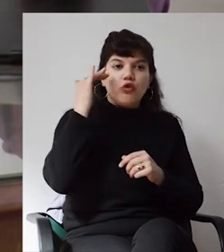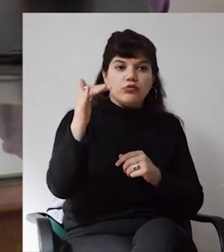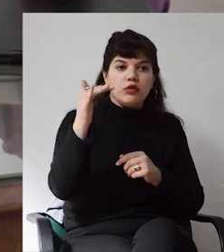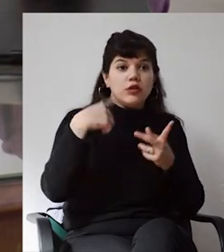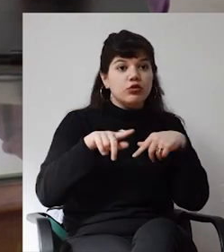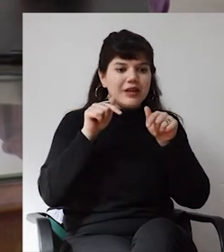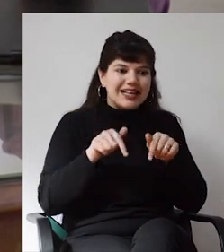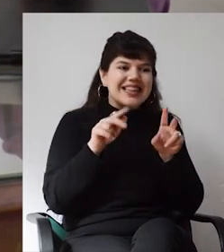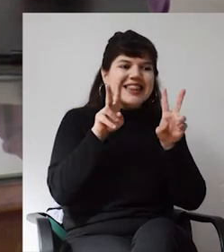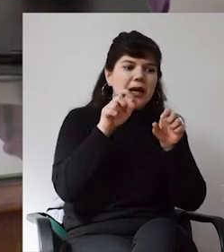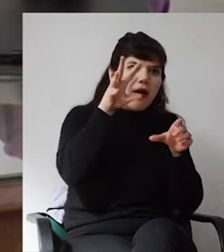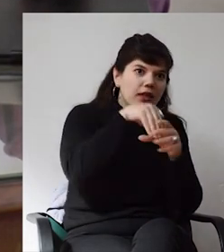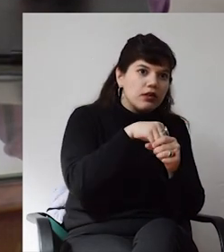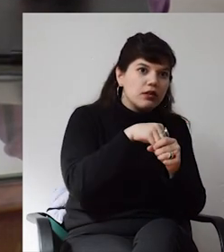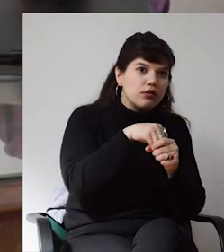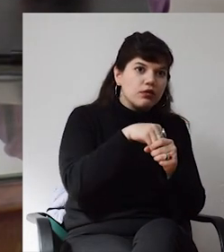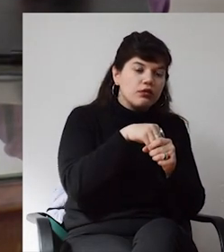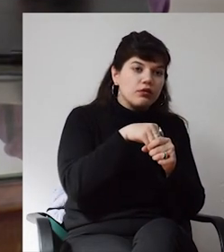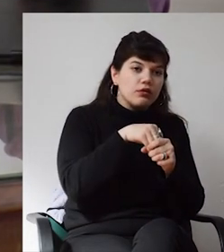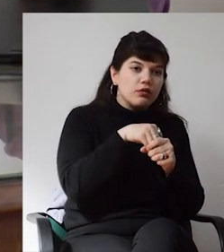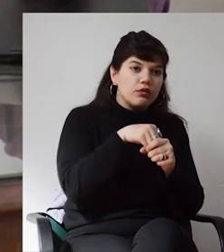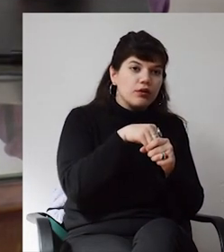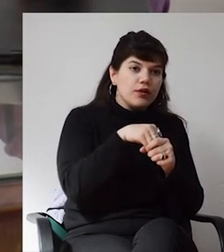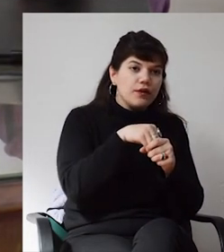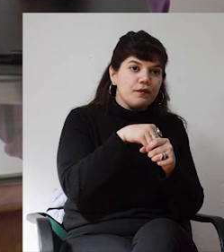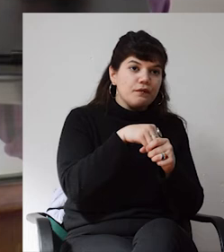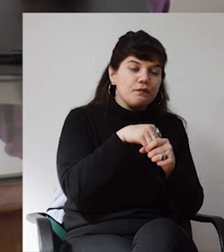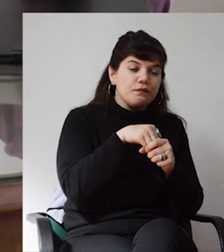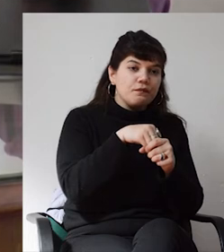es el tema interno.